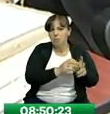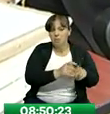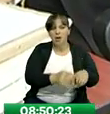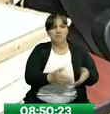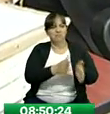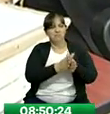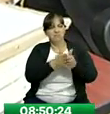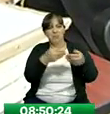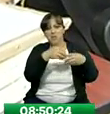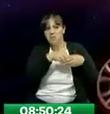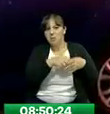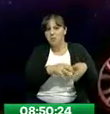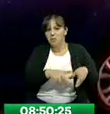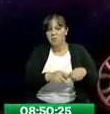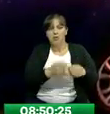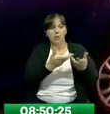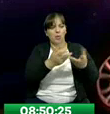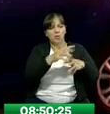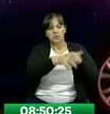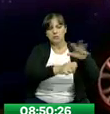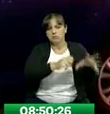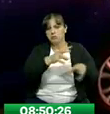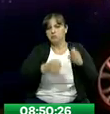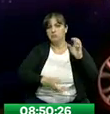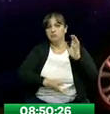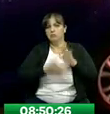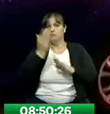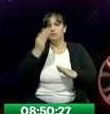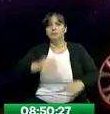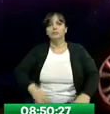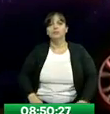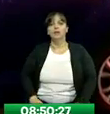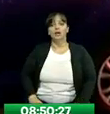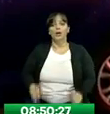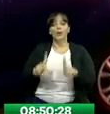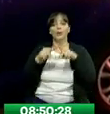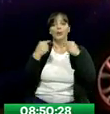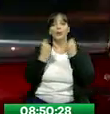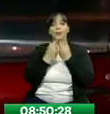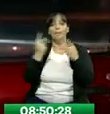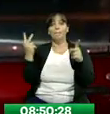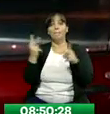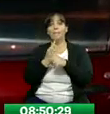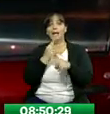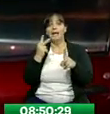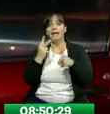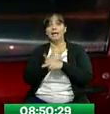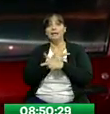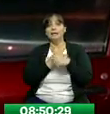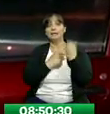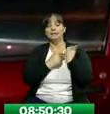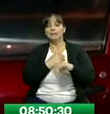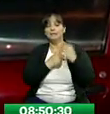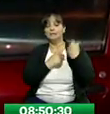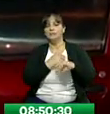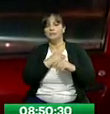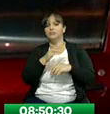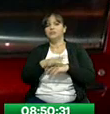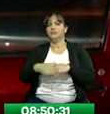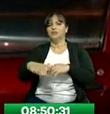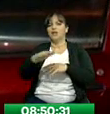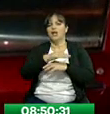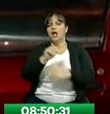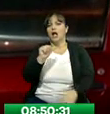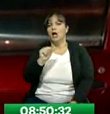se trata de una organización delictiva que está operando tanto en la aurora como en el sector de la puntilla